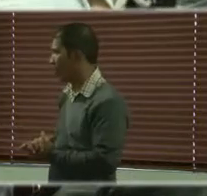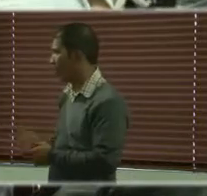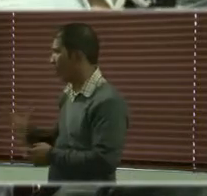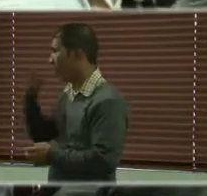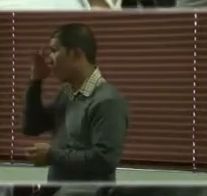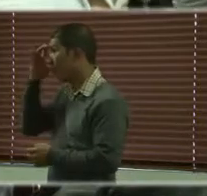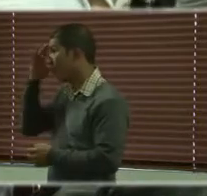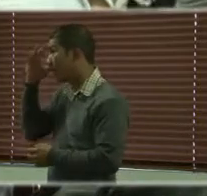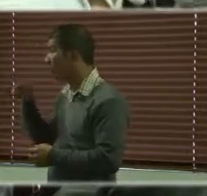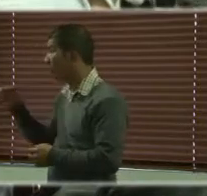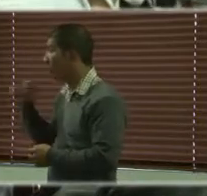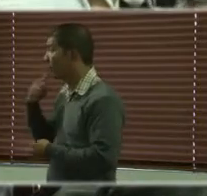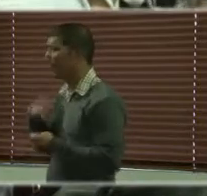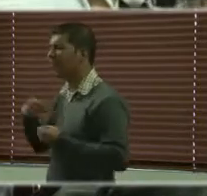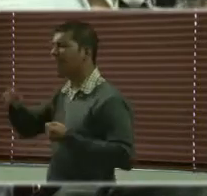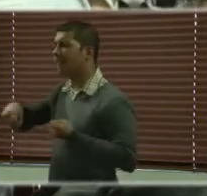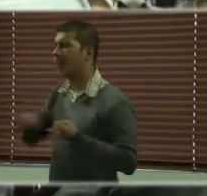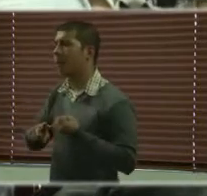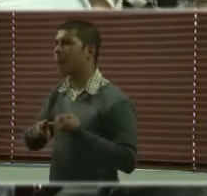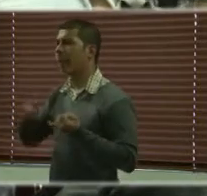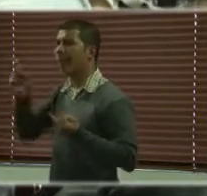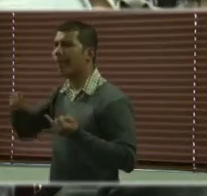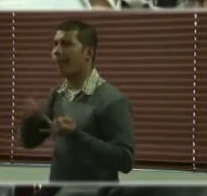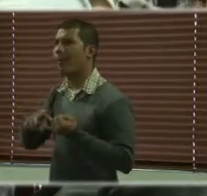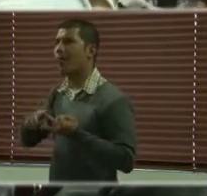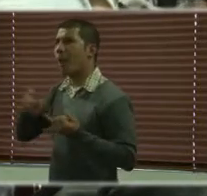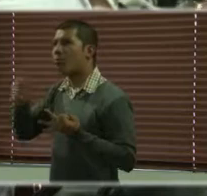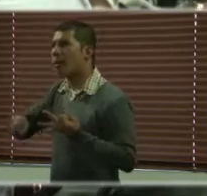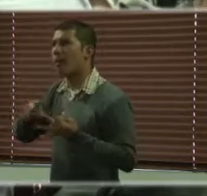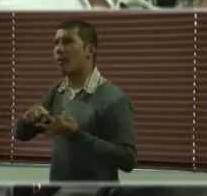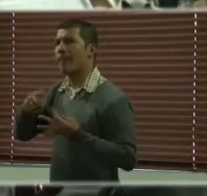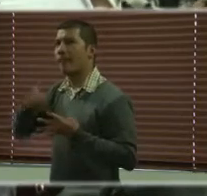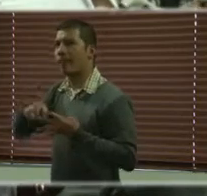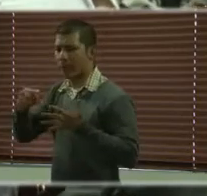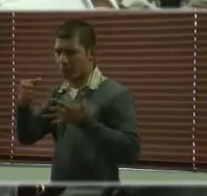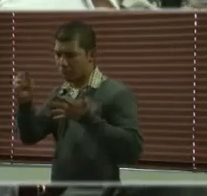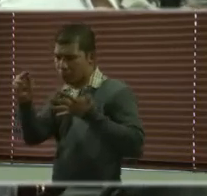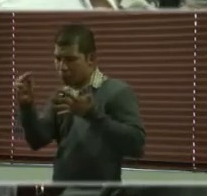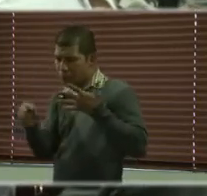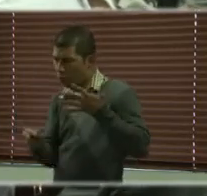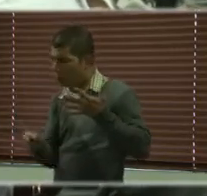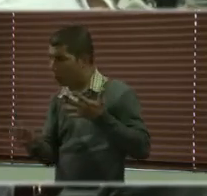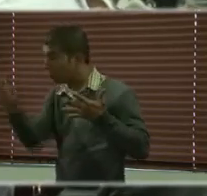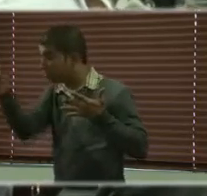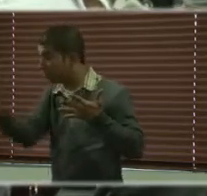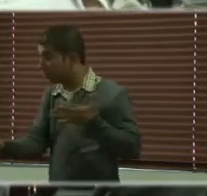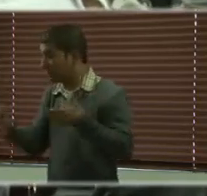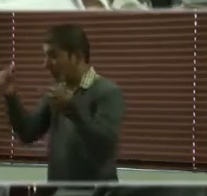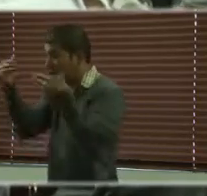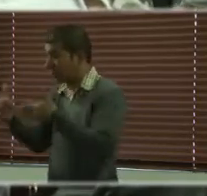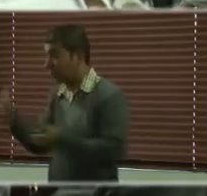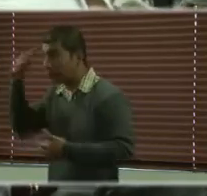que tú nos has dado creo que no tendrían ellos por sí solos la posibilidad de ganarse un puesto allí